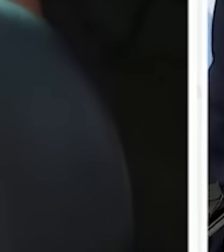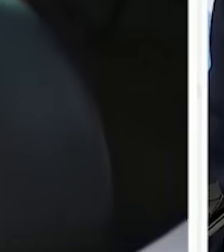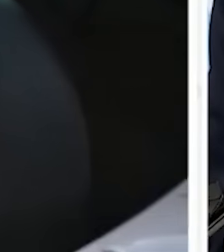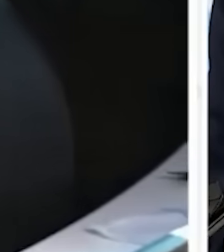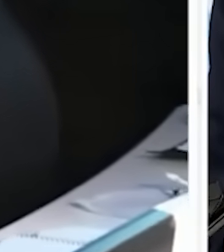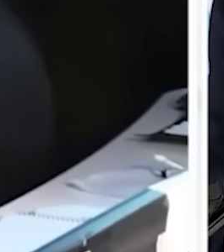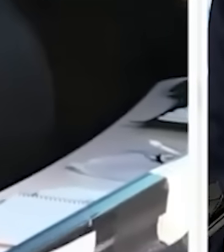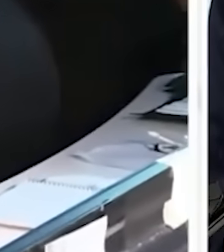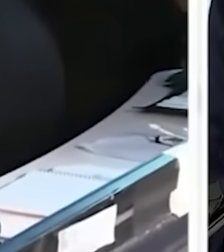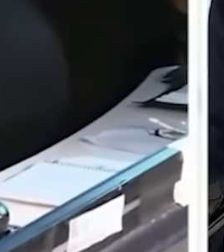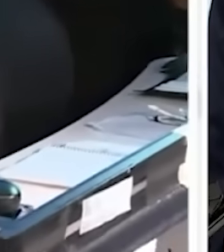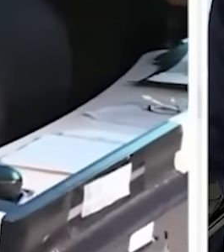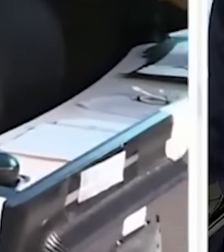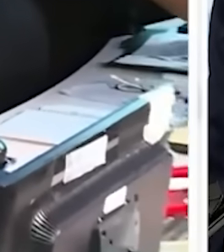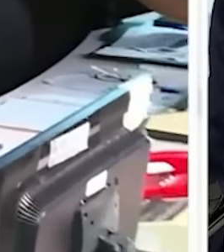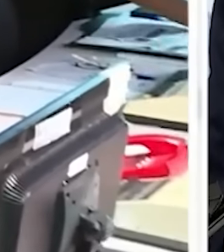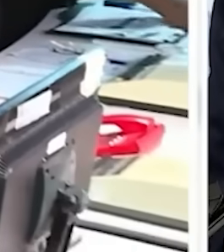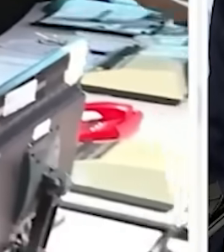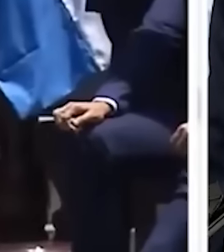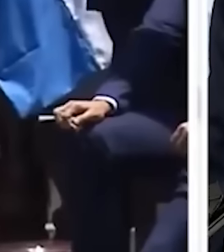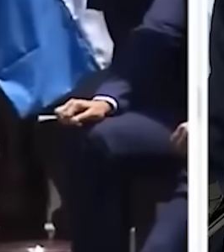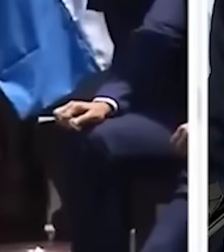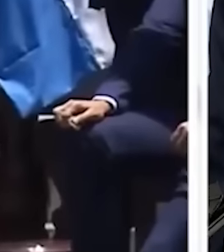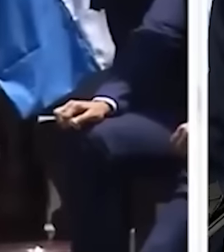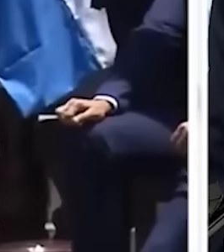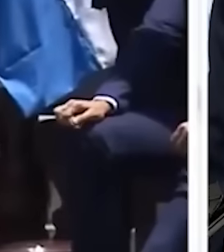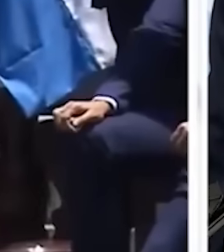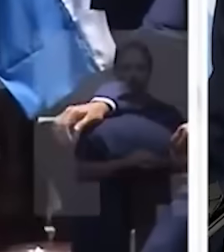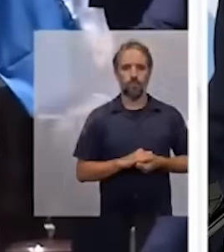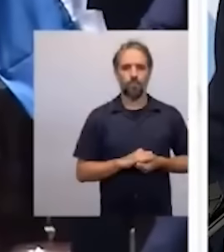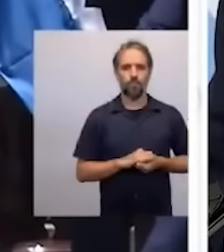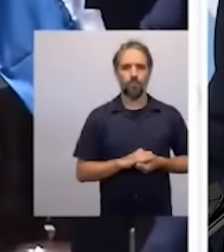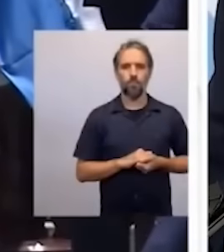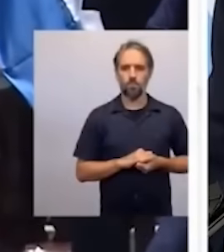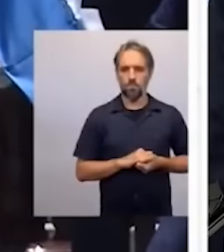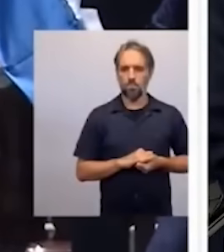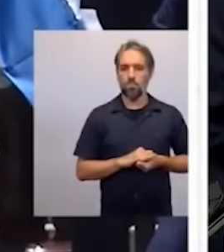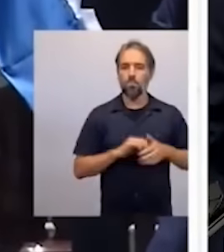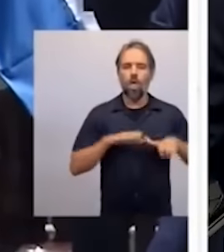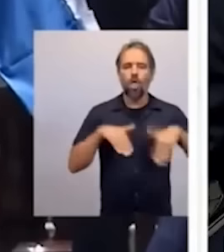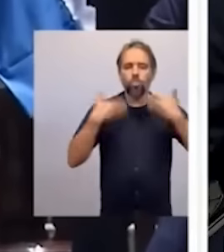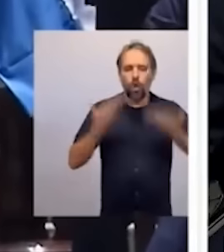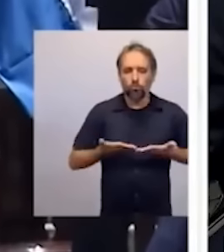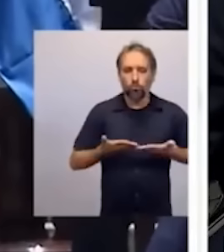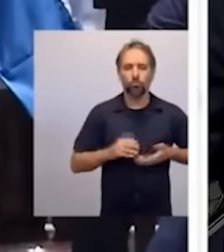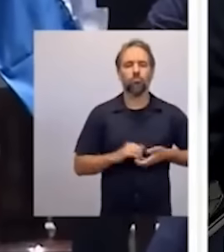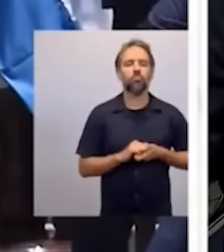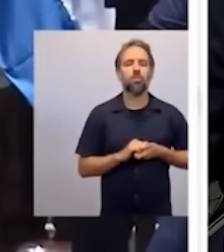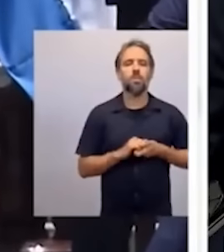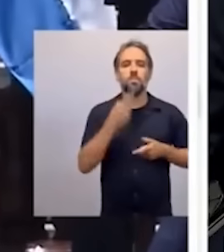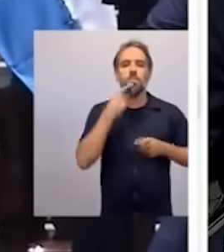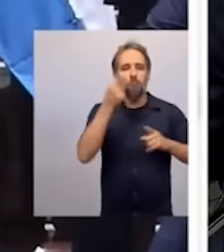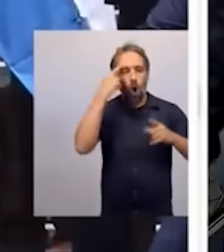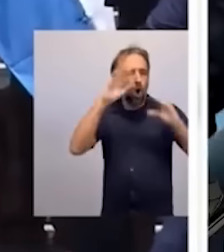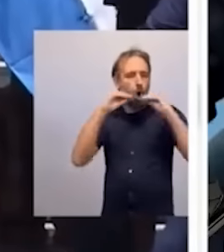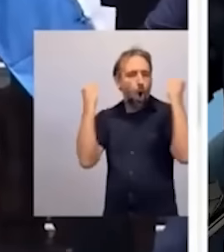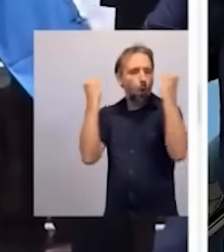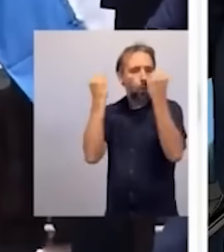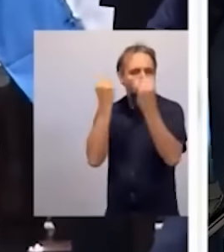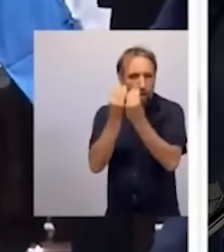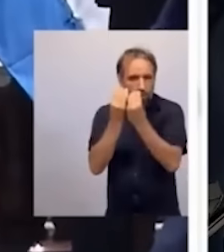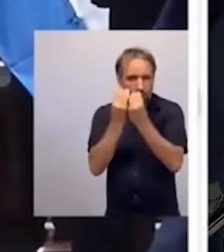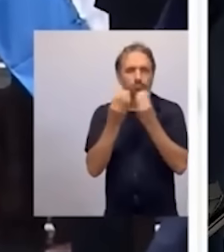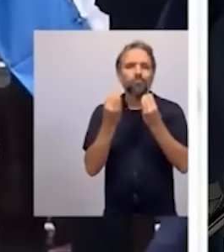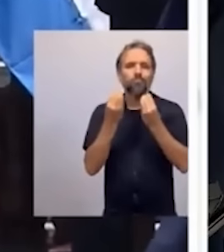gobernadores prácticamente digo Porque algunos que no van a congelar los salarios entonces vos te vas a encontrar que las empresas